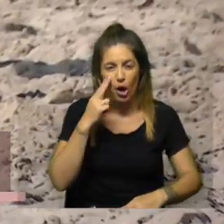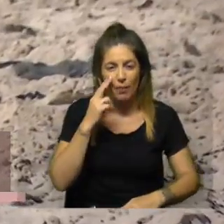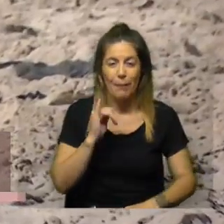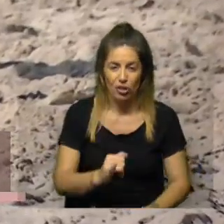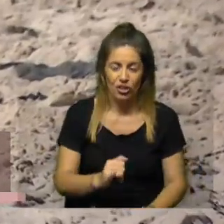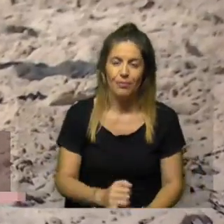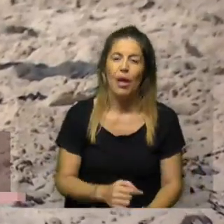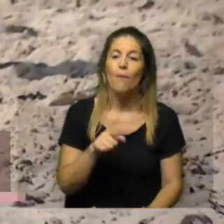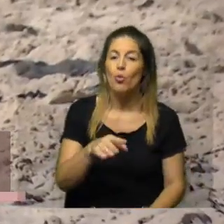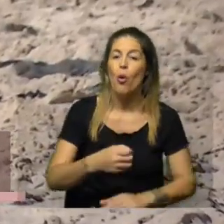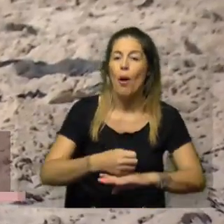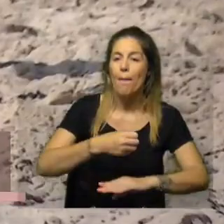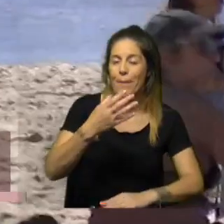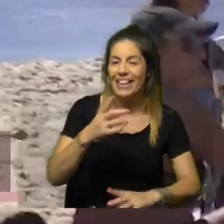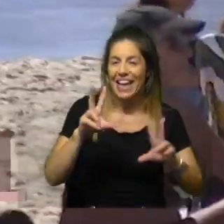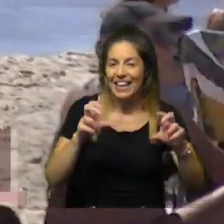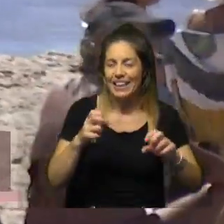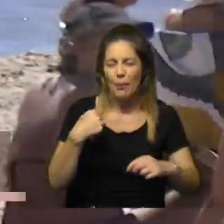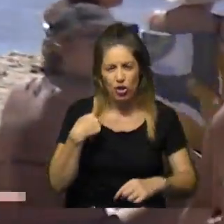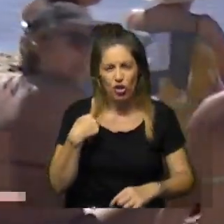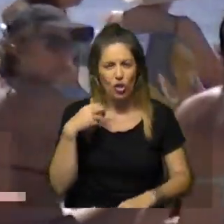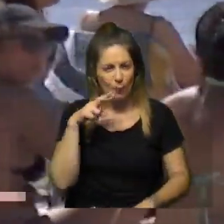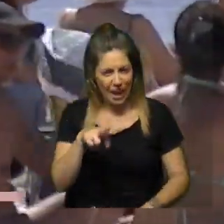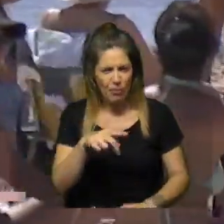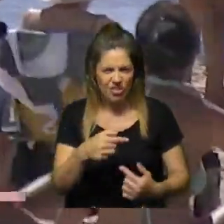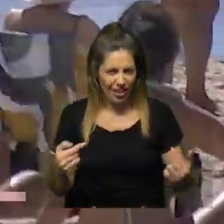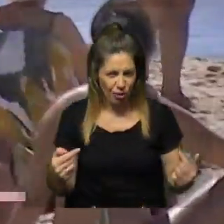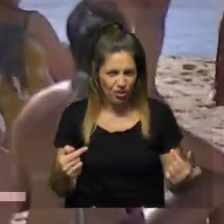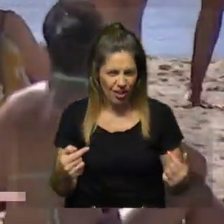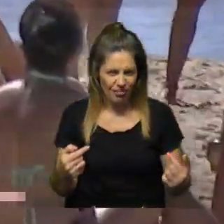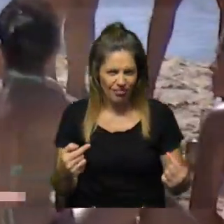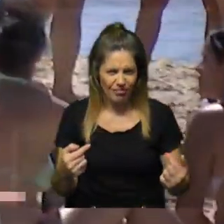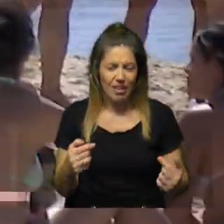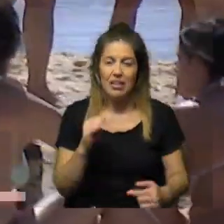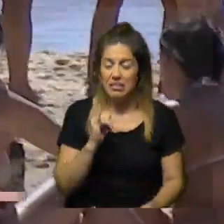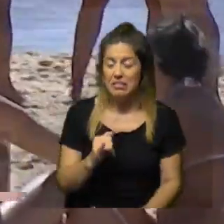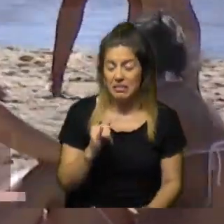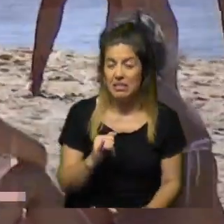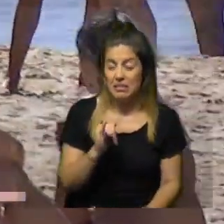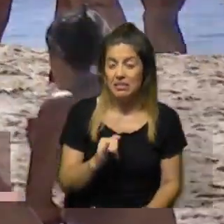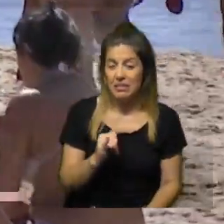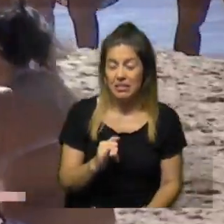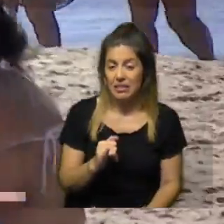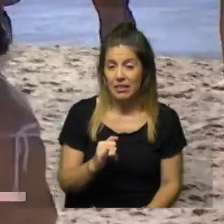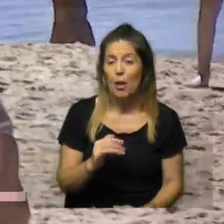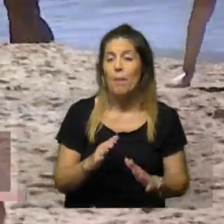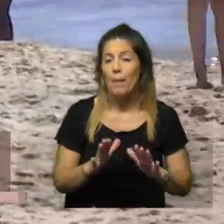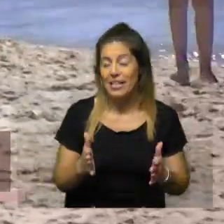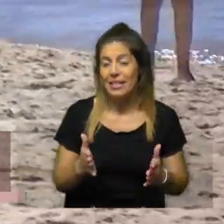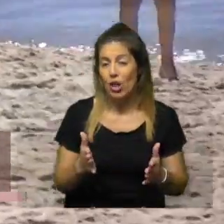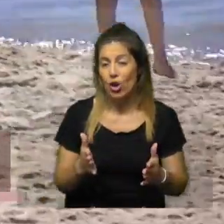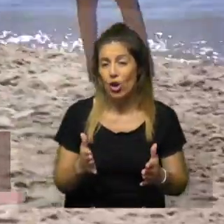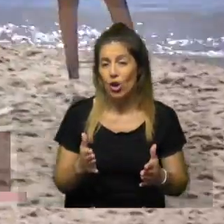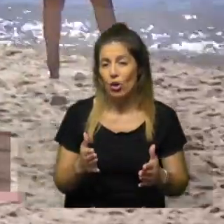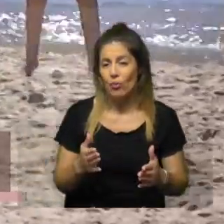en la materia, ¿le damos bolilla a ese tipo de cosas nosotros? Sí, yo creo que sí, sí. Me ha pasado de que